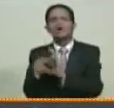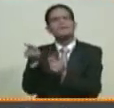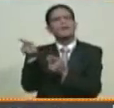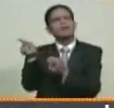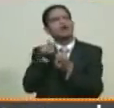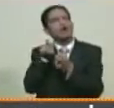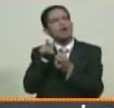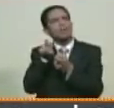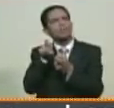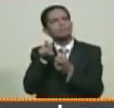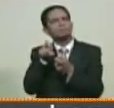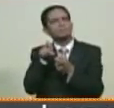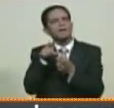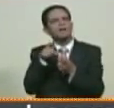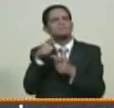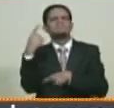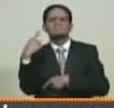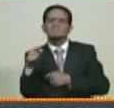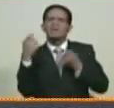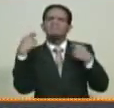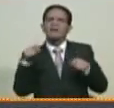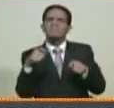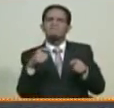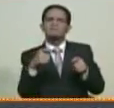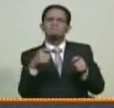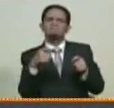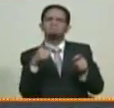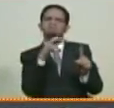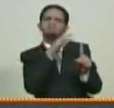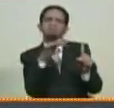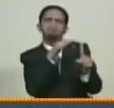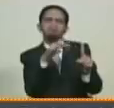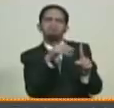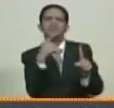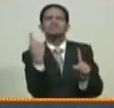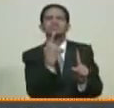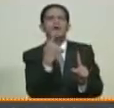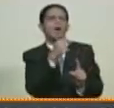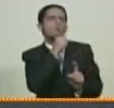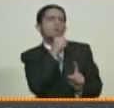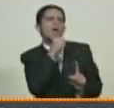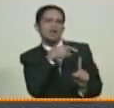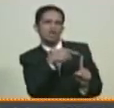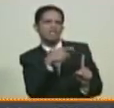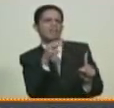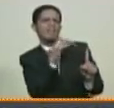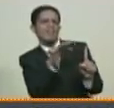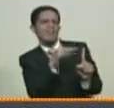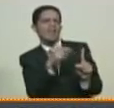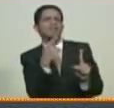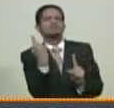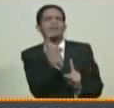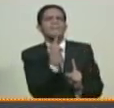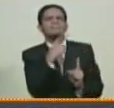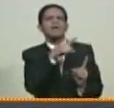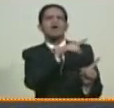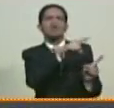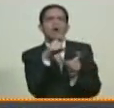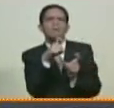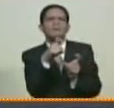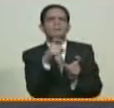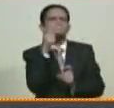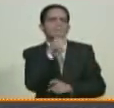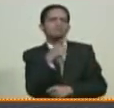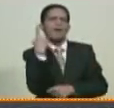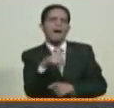a nuestras abuelas ya nuestros abuelos que solamente iban a cobrar pensiones los abuelos y los abuelos que estuvieran con el